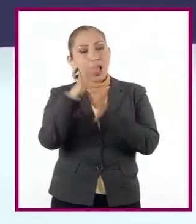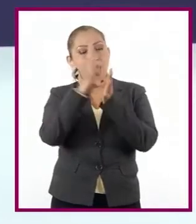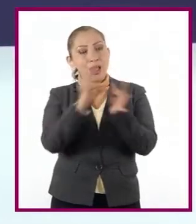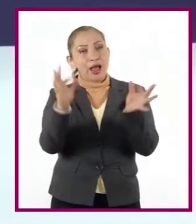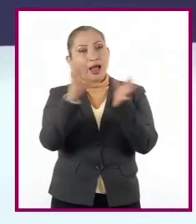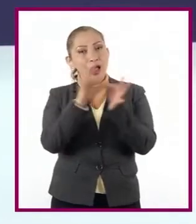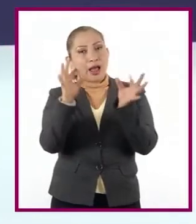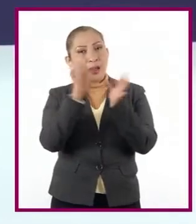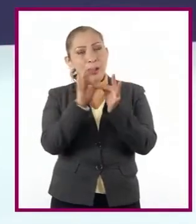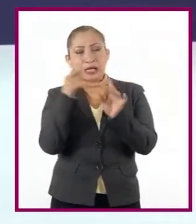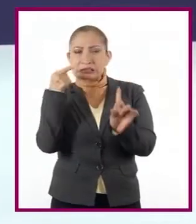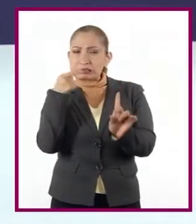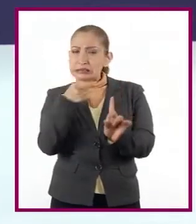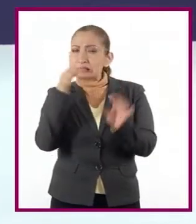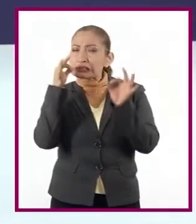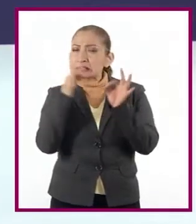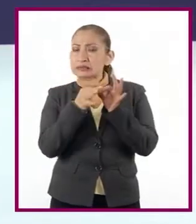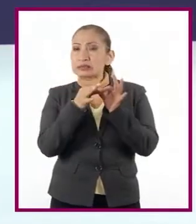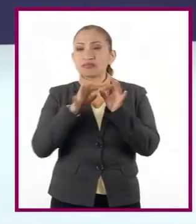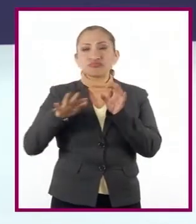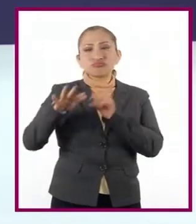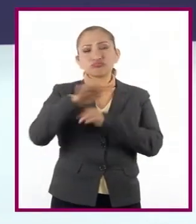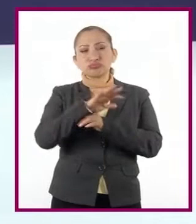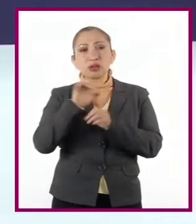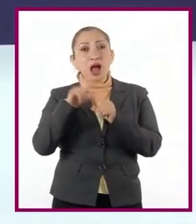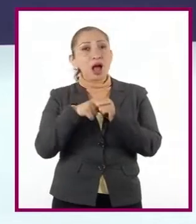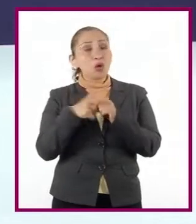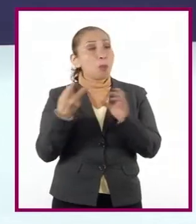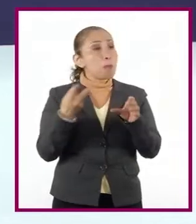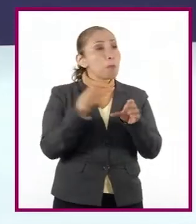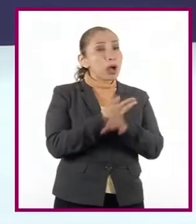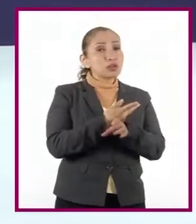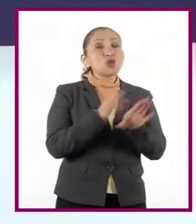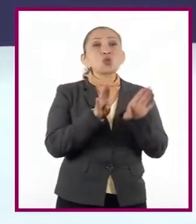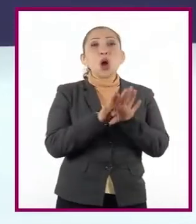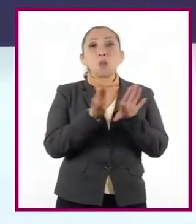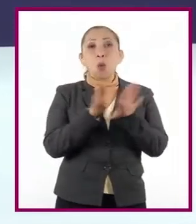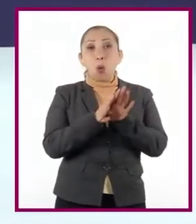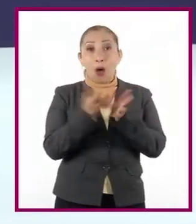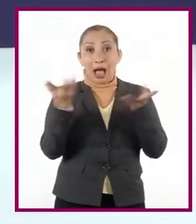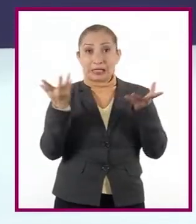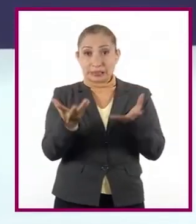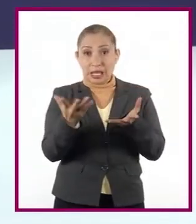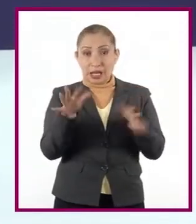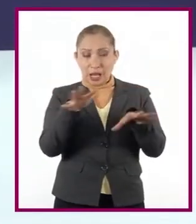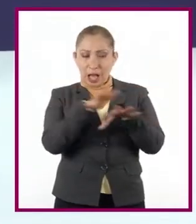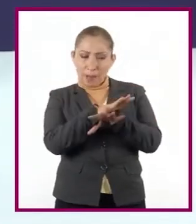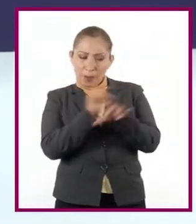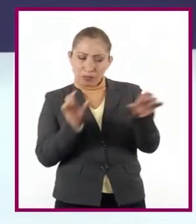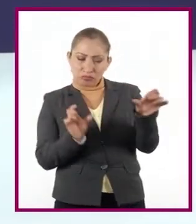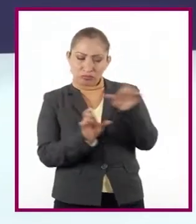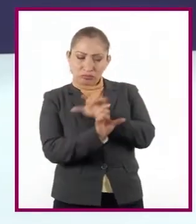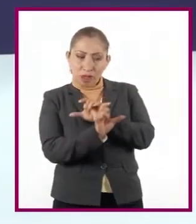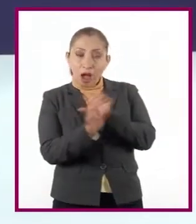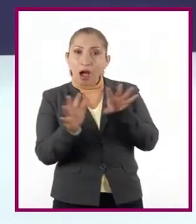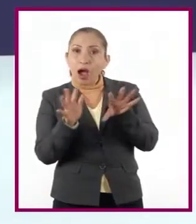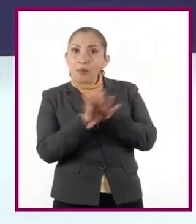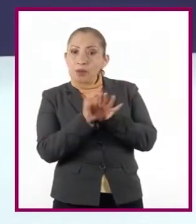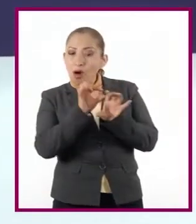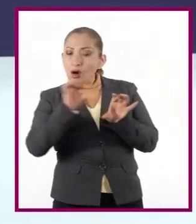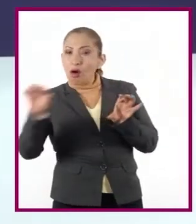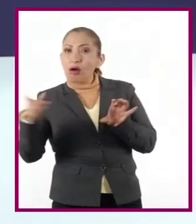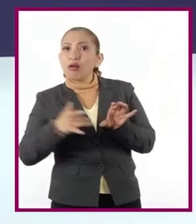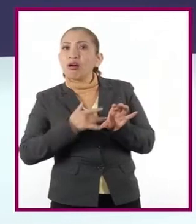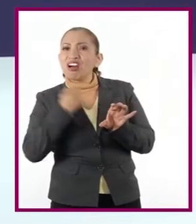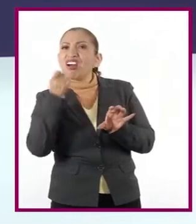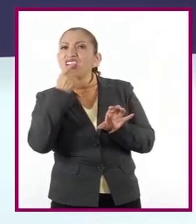describir de manera más precisa situaciones o eventos y cómo el realizar ligeros cambios puede modificar el